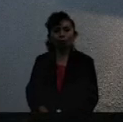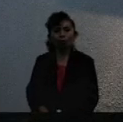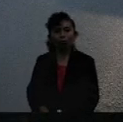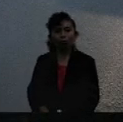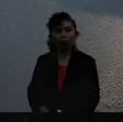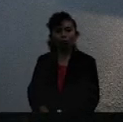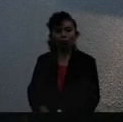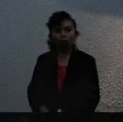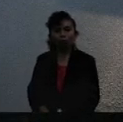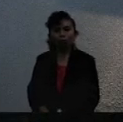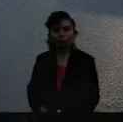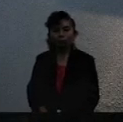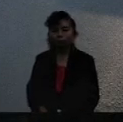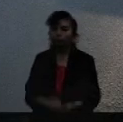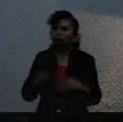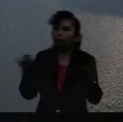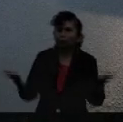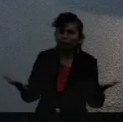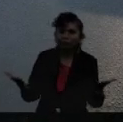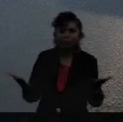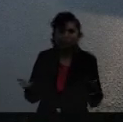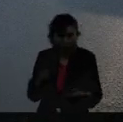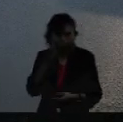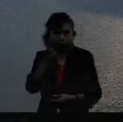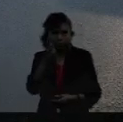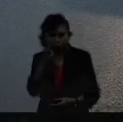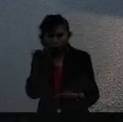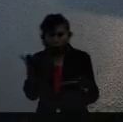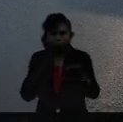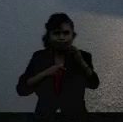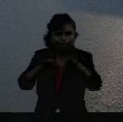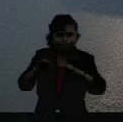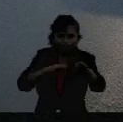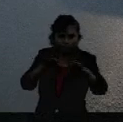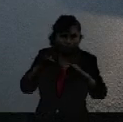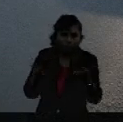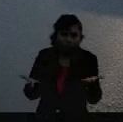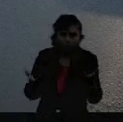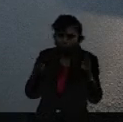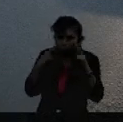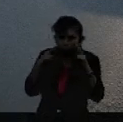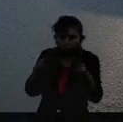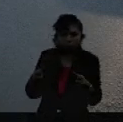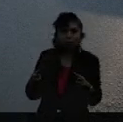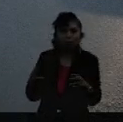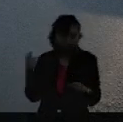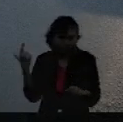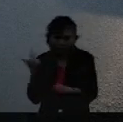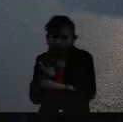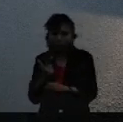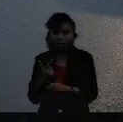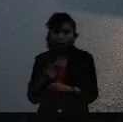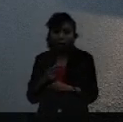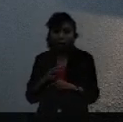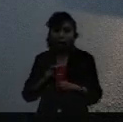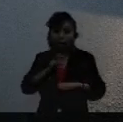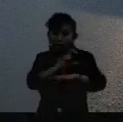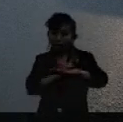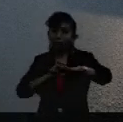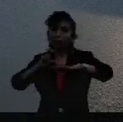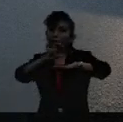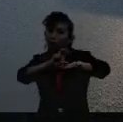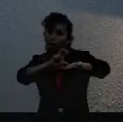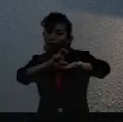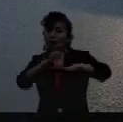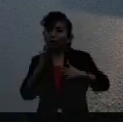sexenio y Son obras que no podemos pasar por alto en esta celebración el tren Maya que lo veíamos